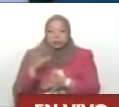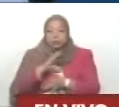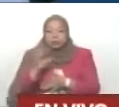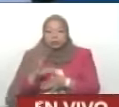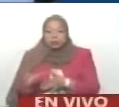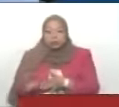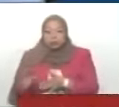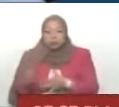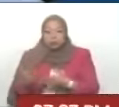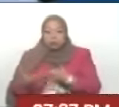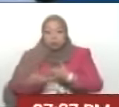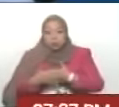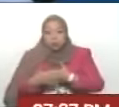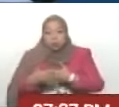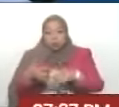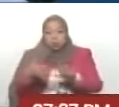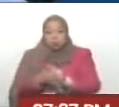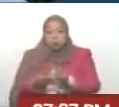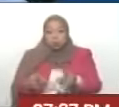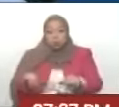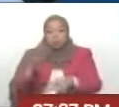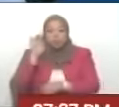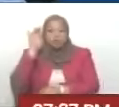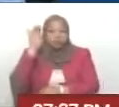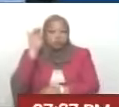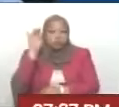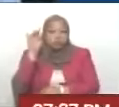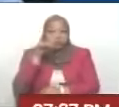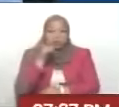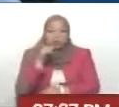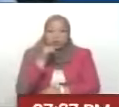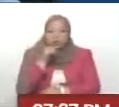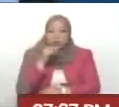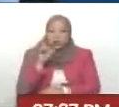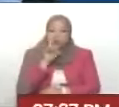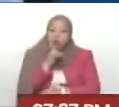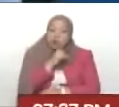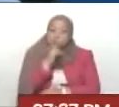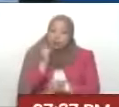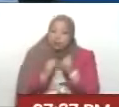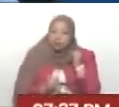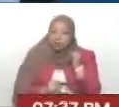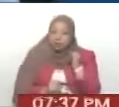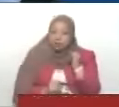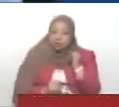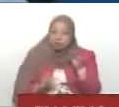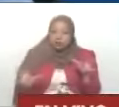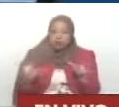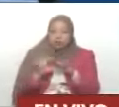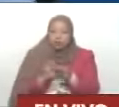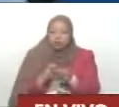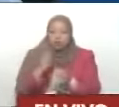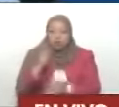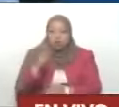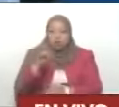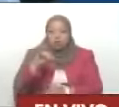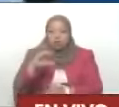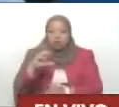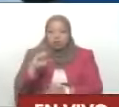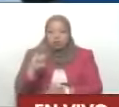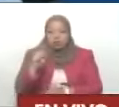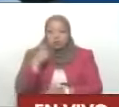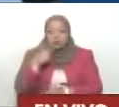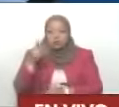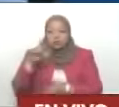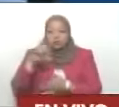como bloque se vaya articulando al futuro. El futuro tiene nombre y apellido, la unión de los BRICS con la CELAC, y